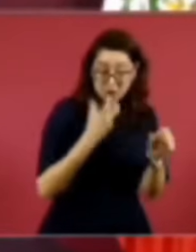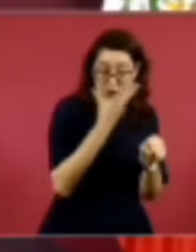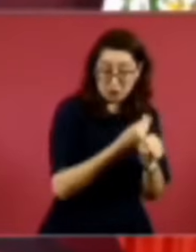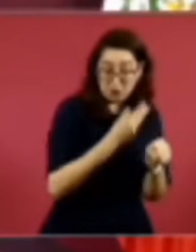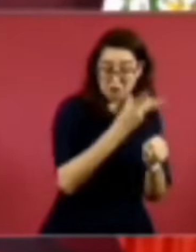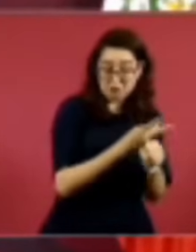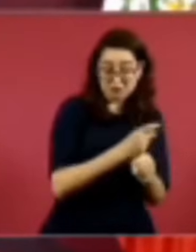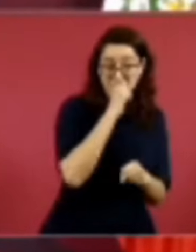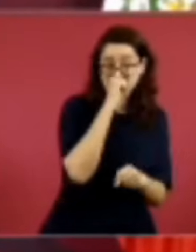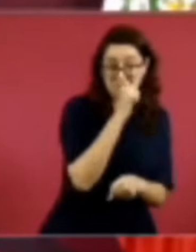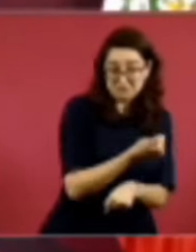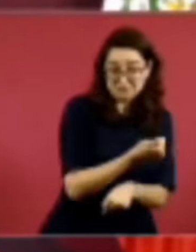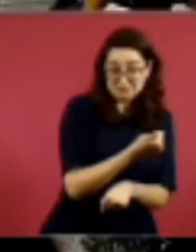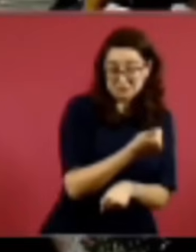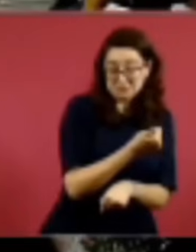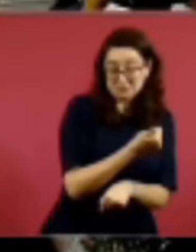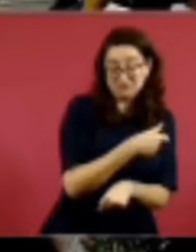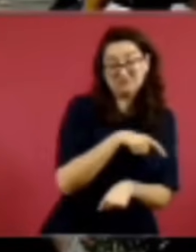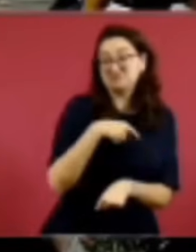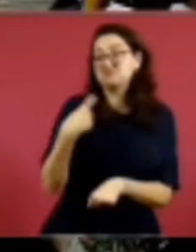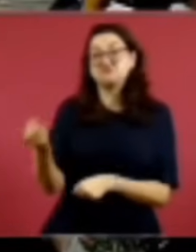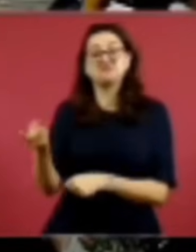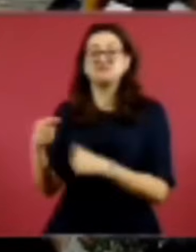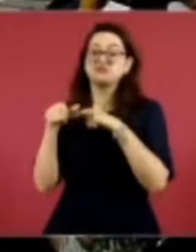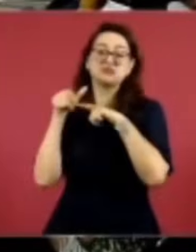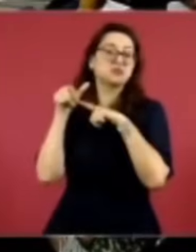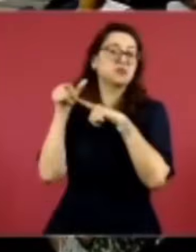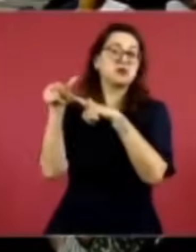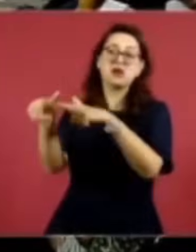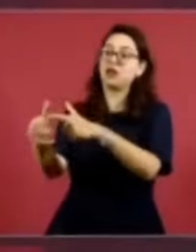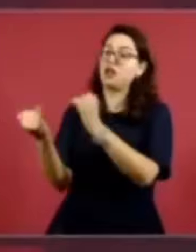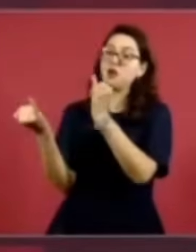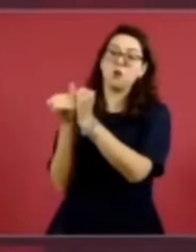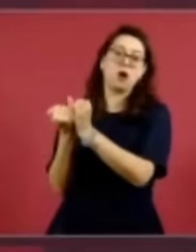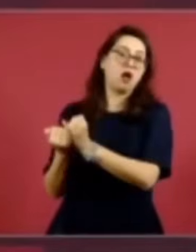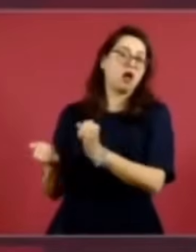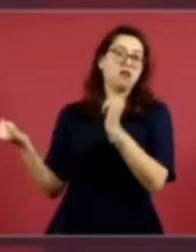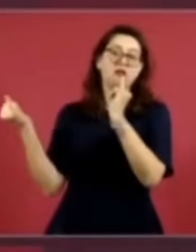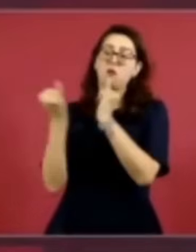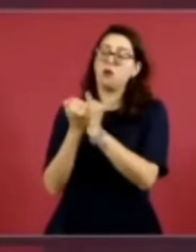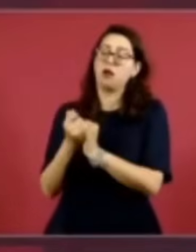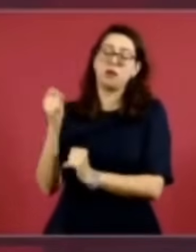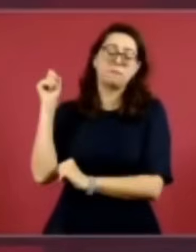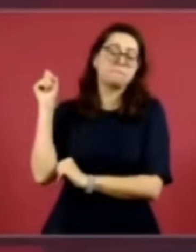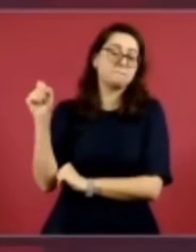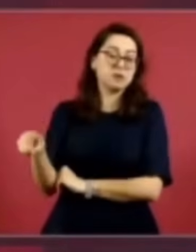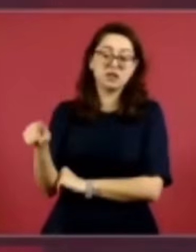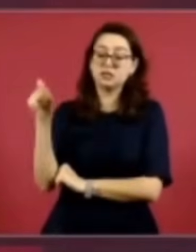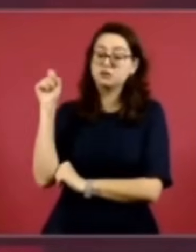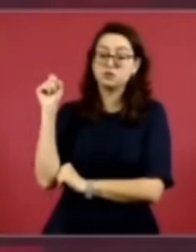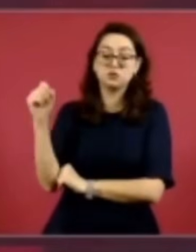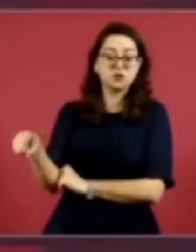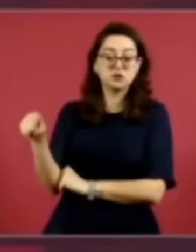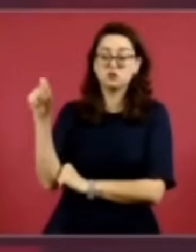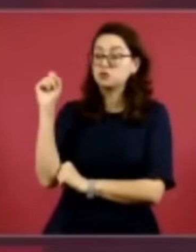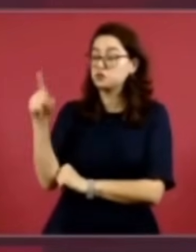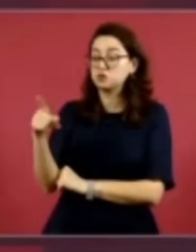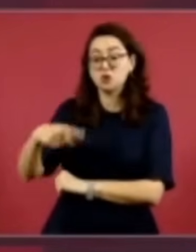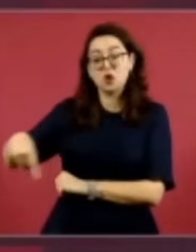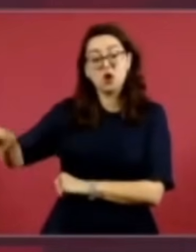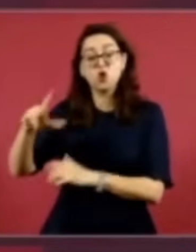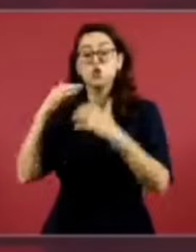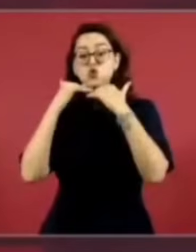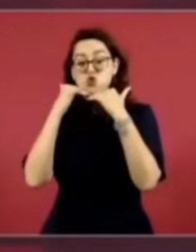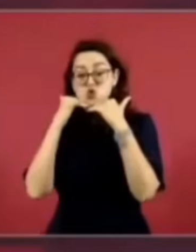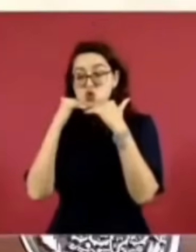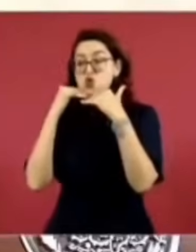resolver el problema que hay de jueces, de magistrados, de ministros deshonestos en